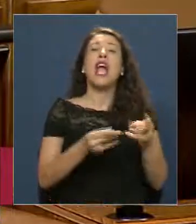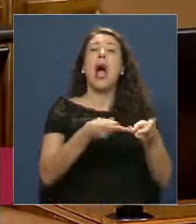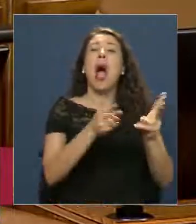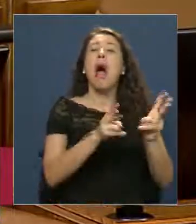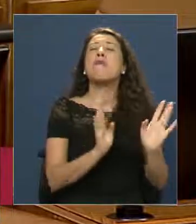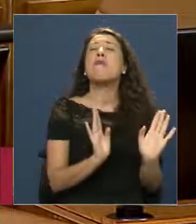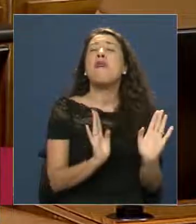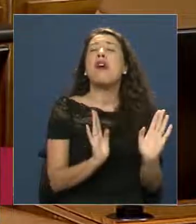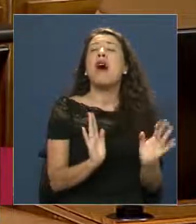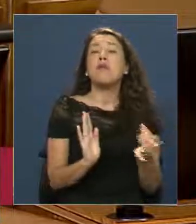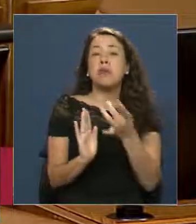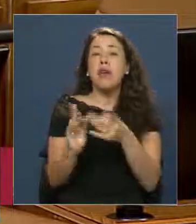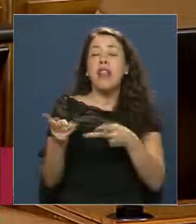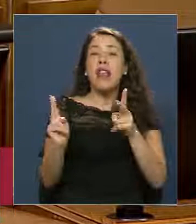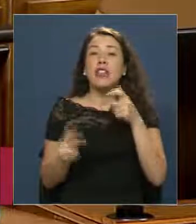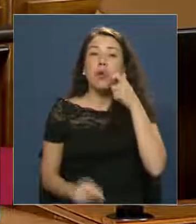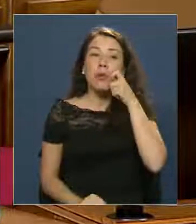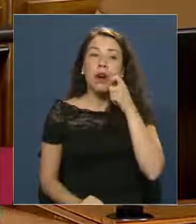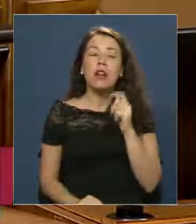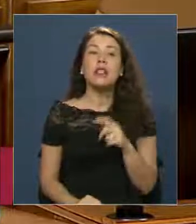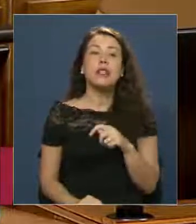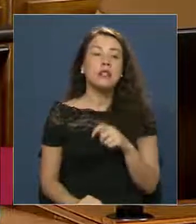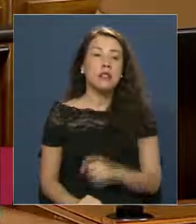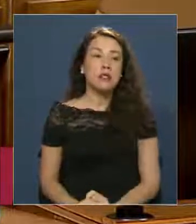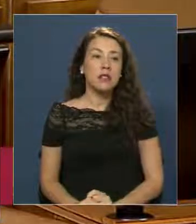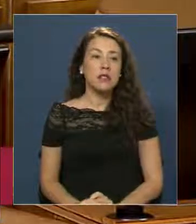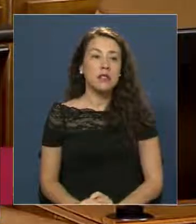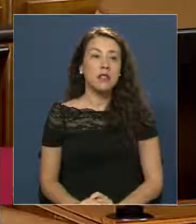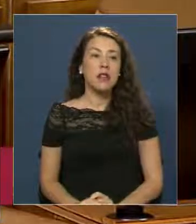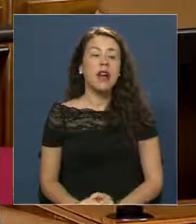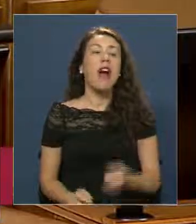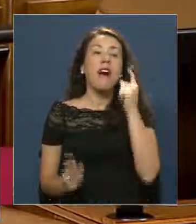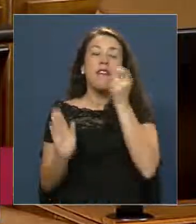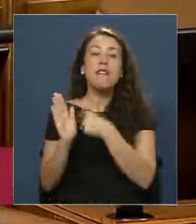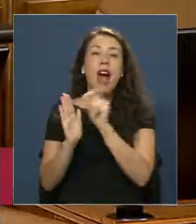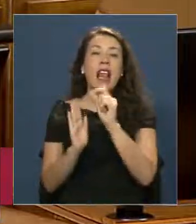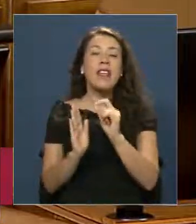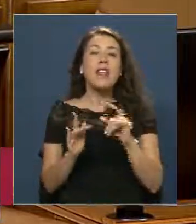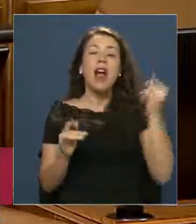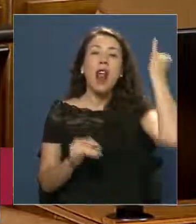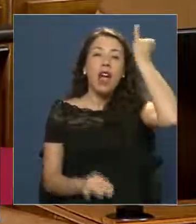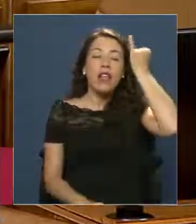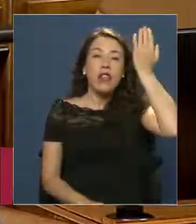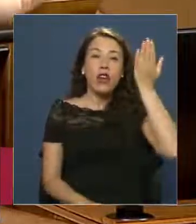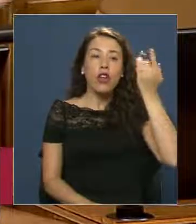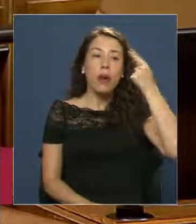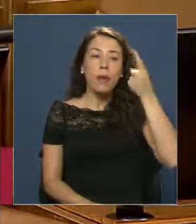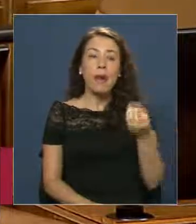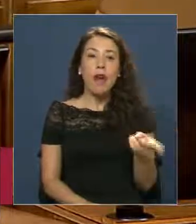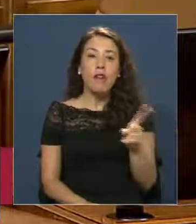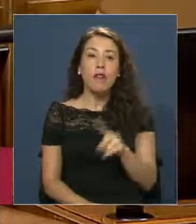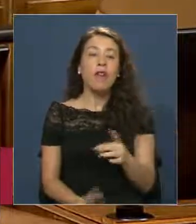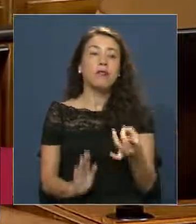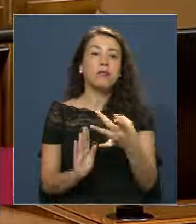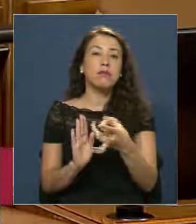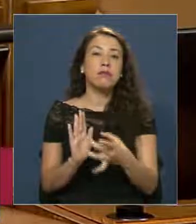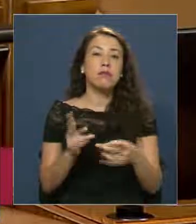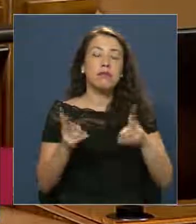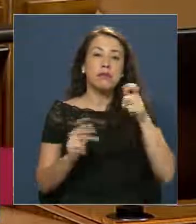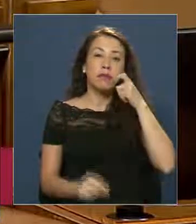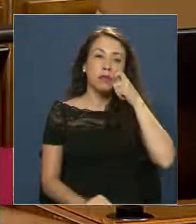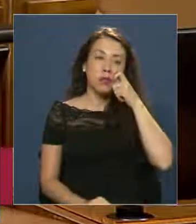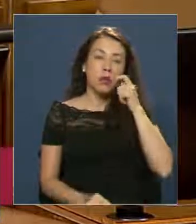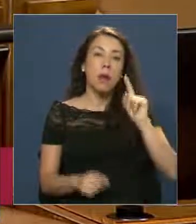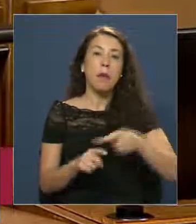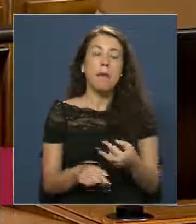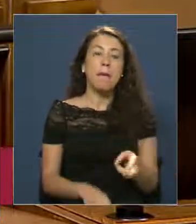violaciones a los derechos humanos permite y legitima el camino ideológico para volver a violar los derechos humanos